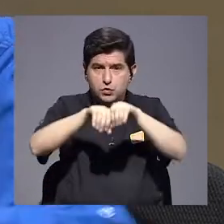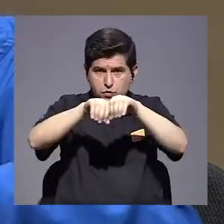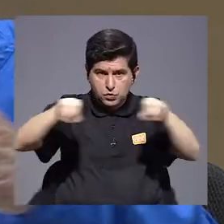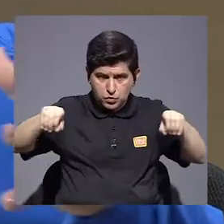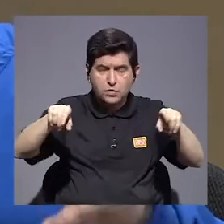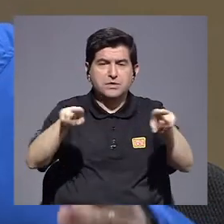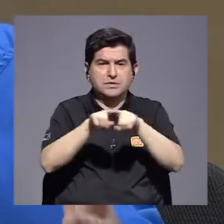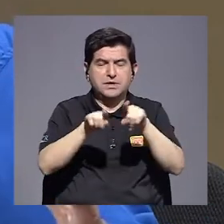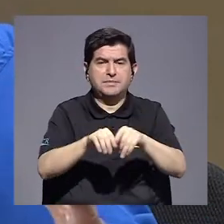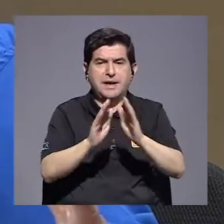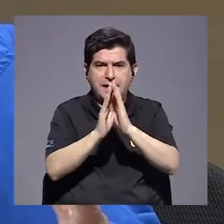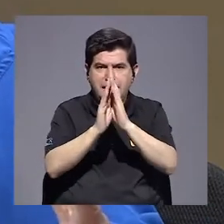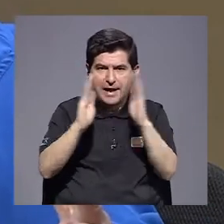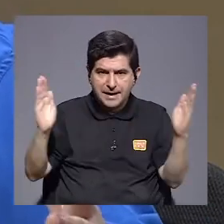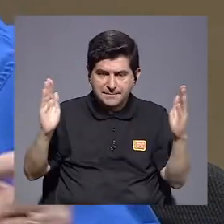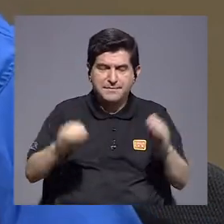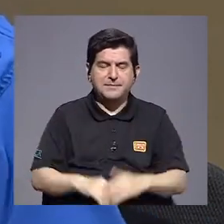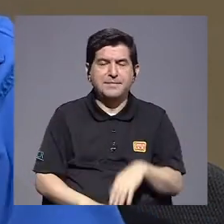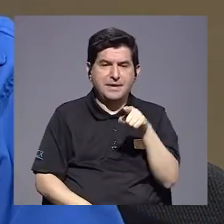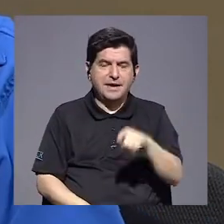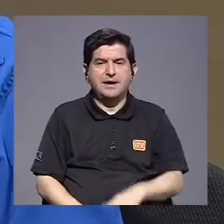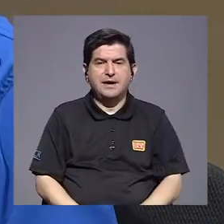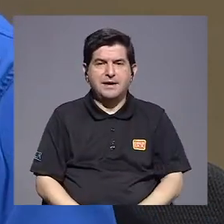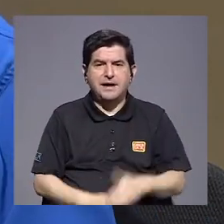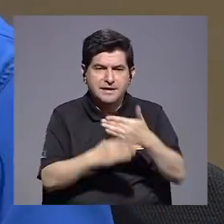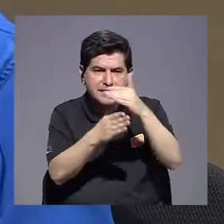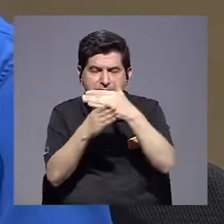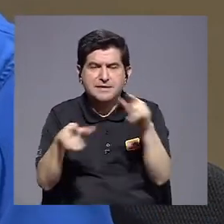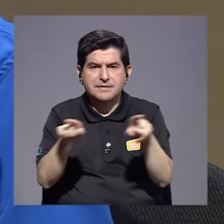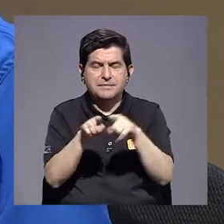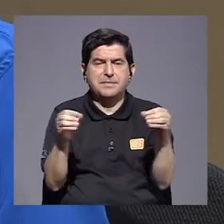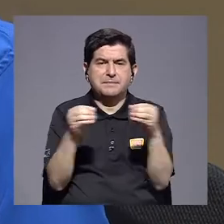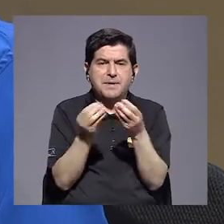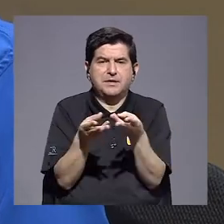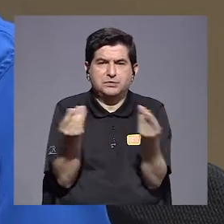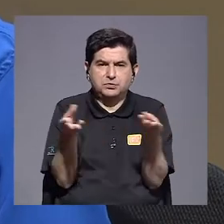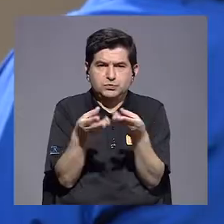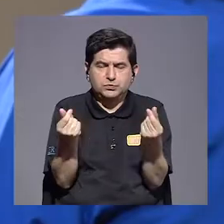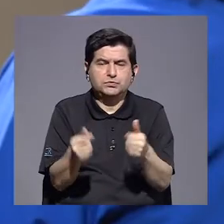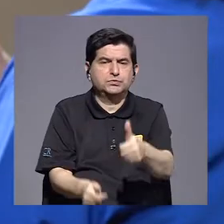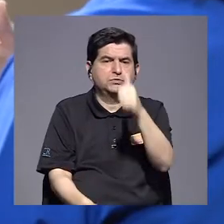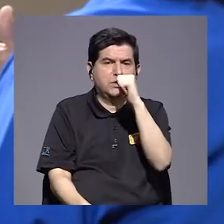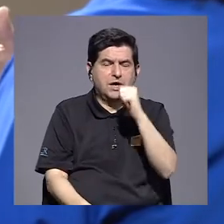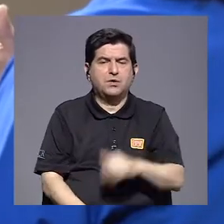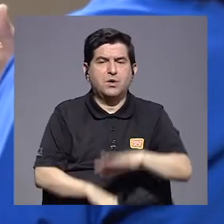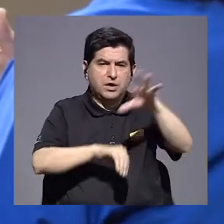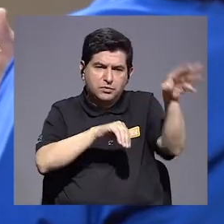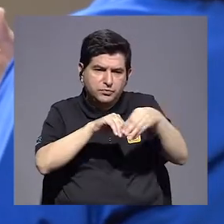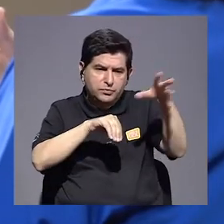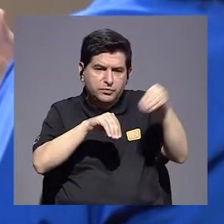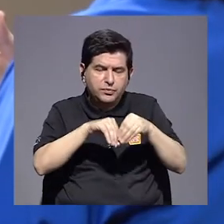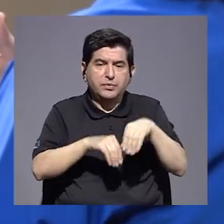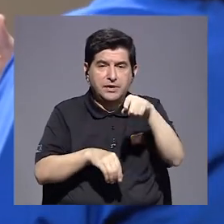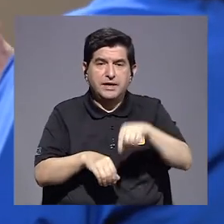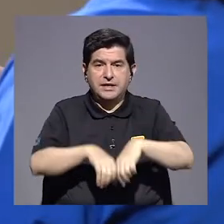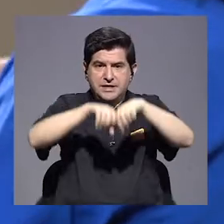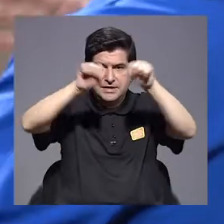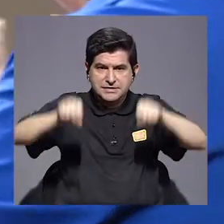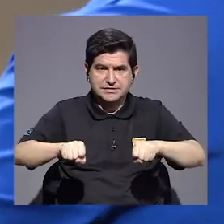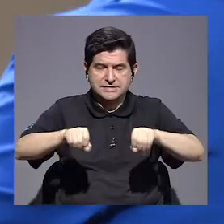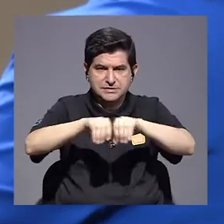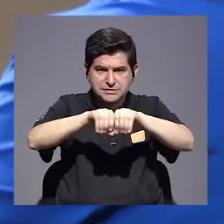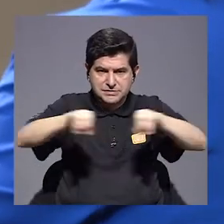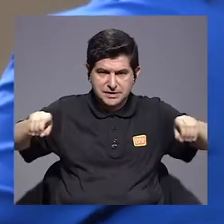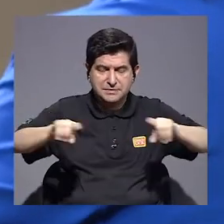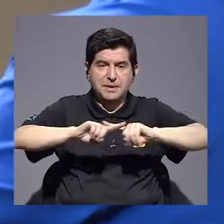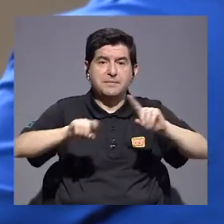tubería, sino una amplitud del acueducto, como también mayor producción de agua, que se le está incorporando al acueducto, pero